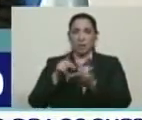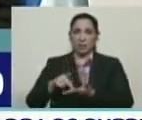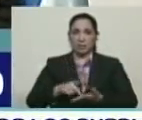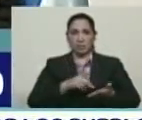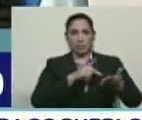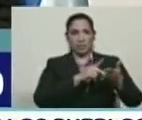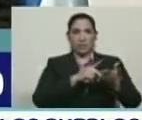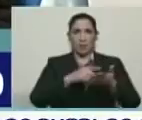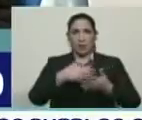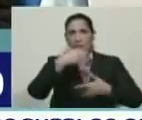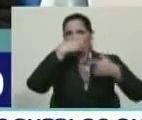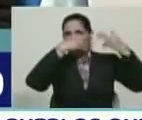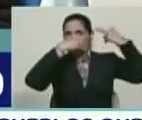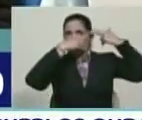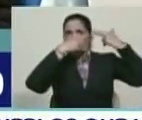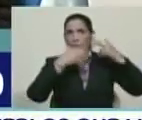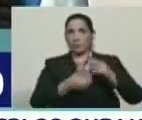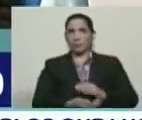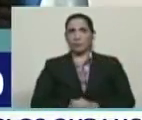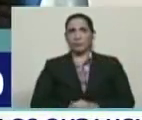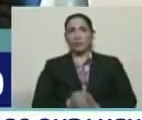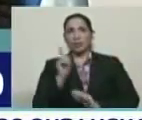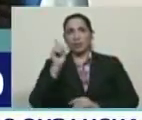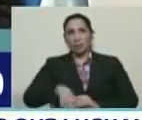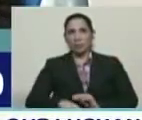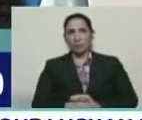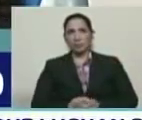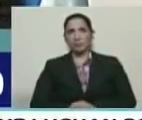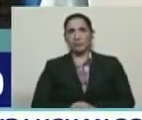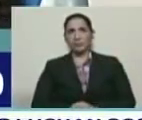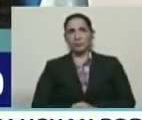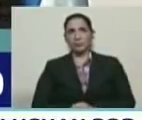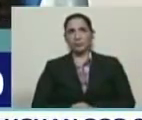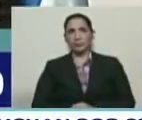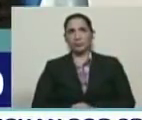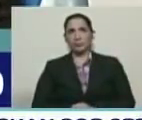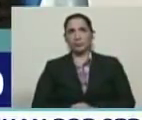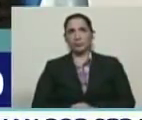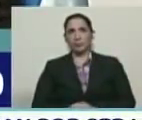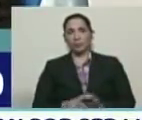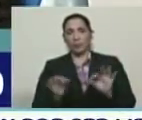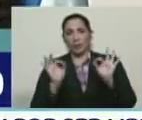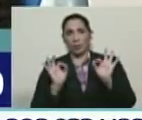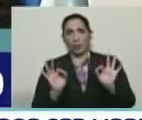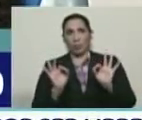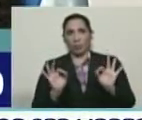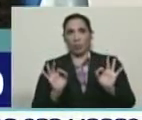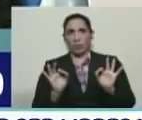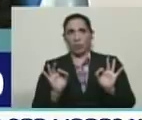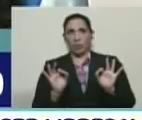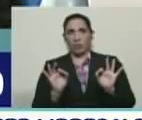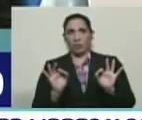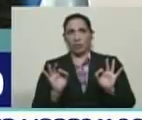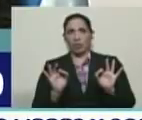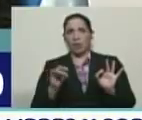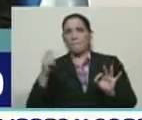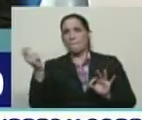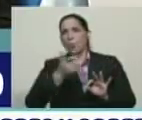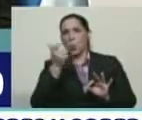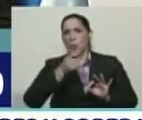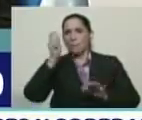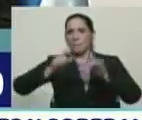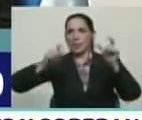secuestro. Igualmente quiero destacar que en este momento hemos solicitado a los tribunales